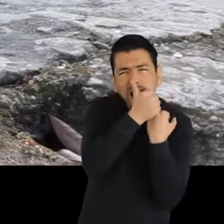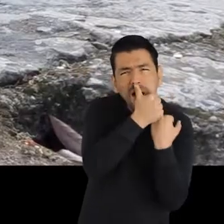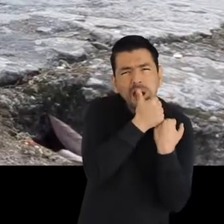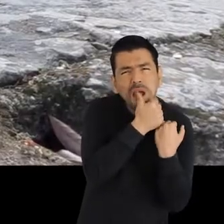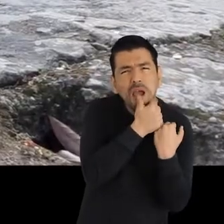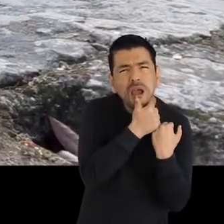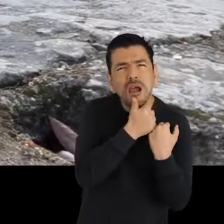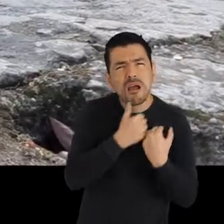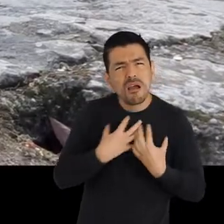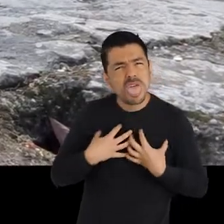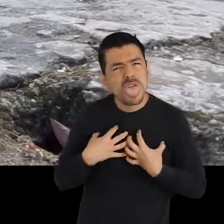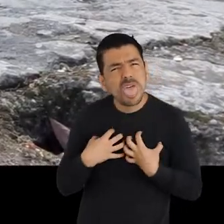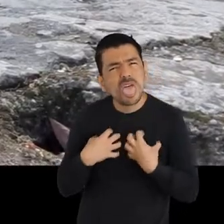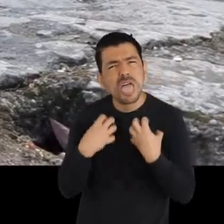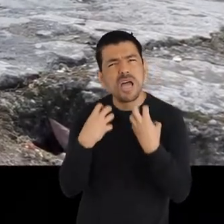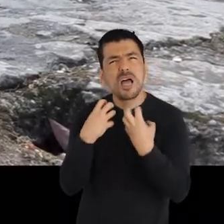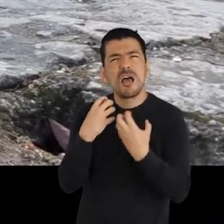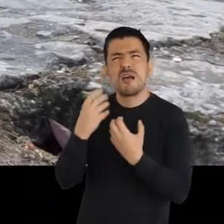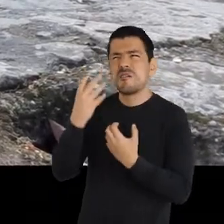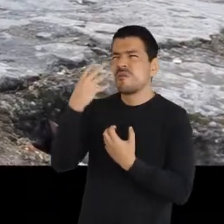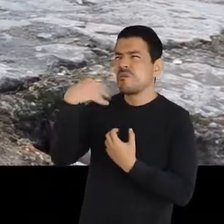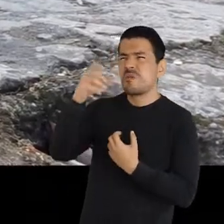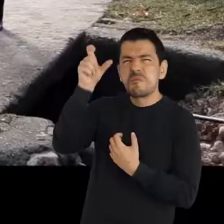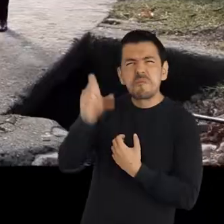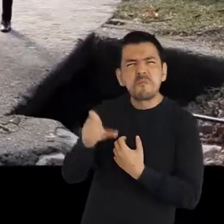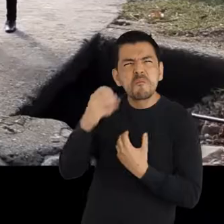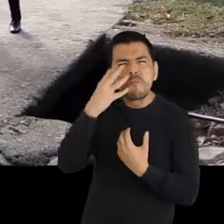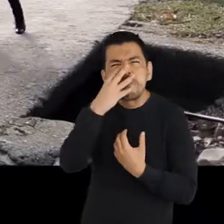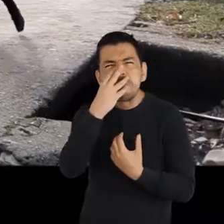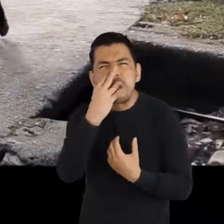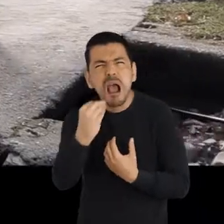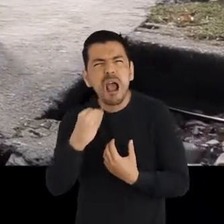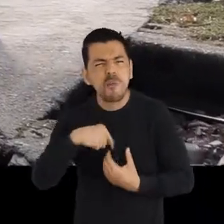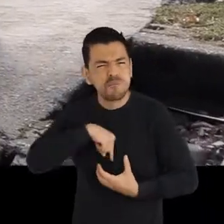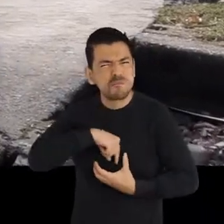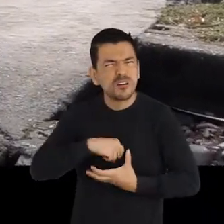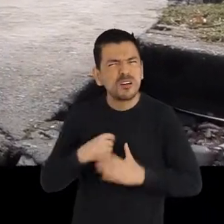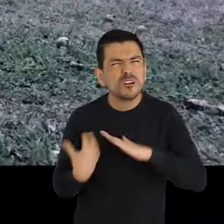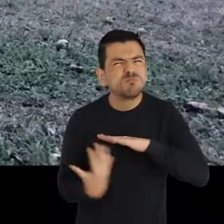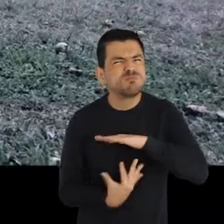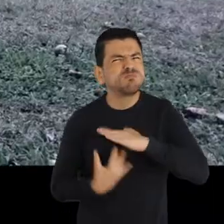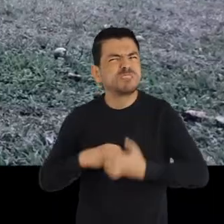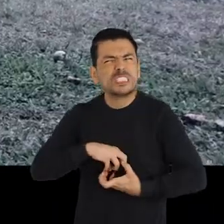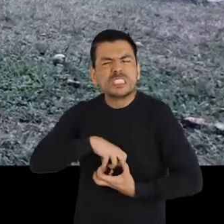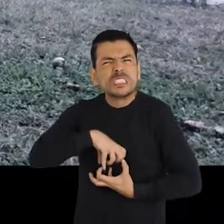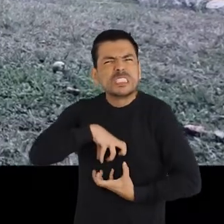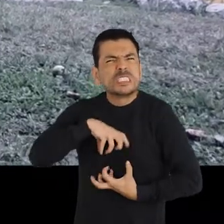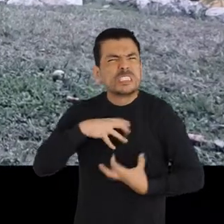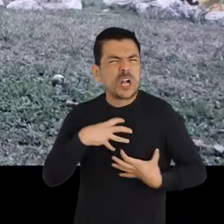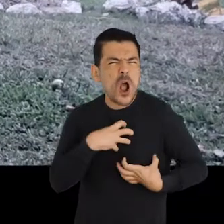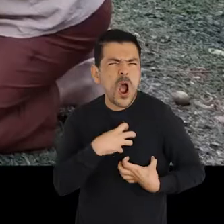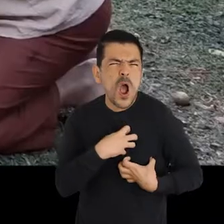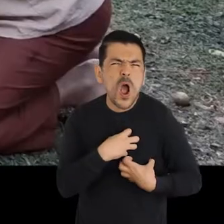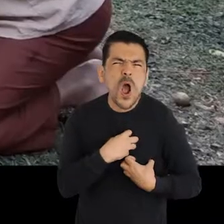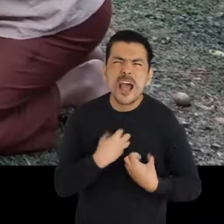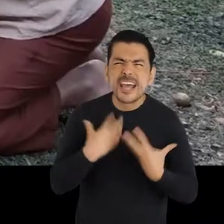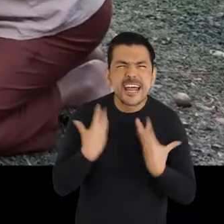más crueles. El dolor y el hambre alimentaban nuestra sed de justicia y de libertad.